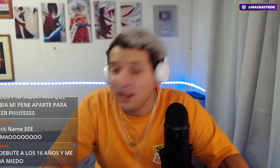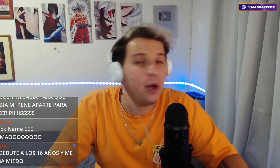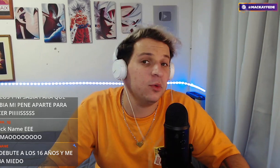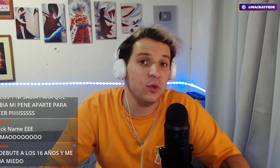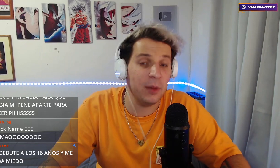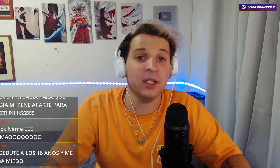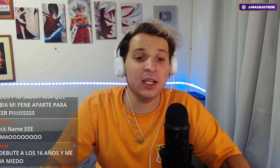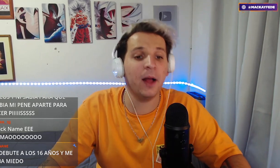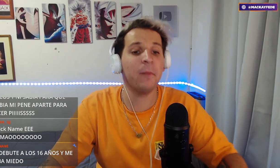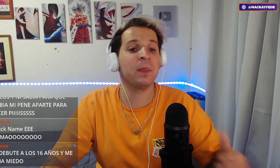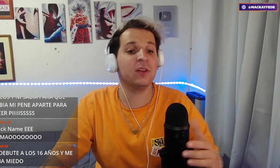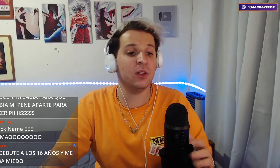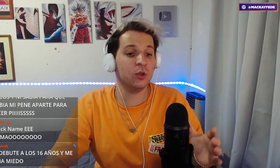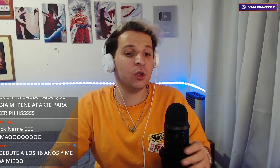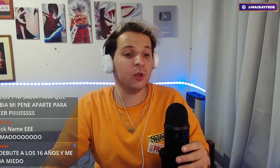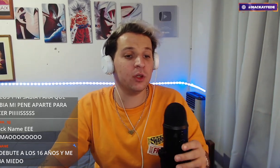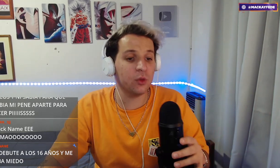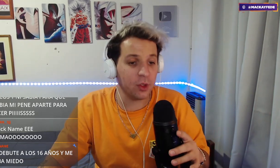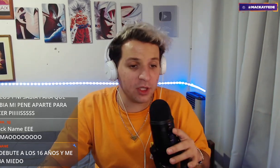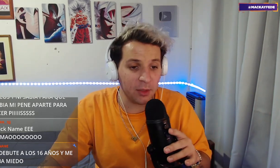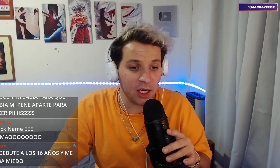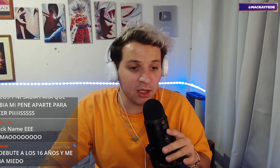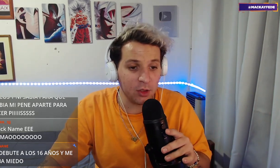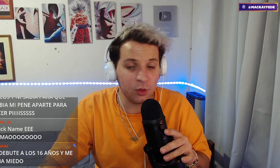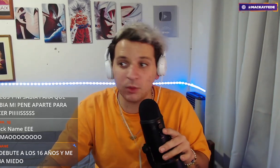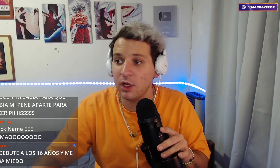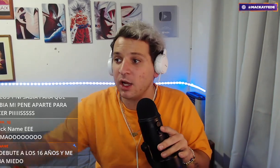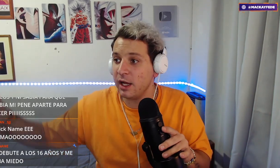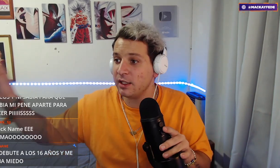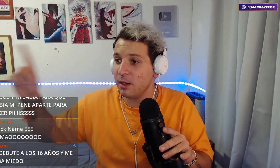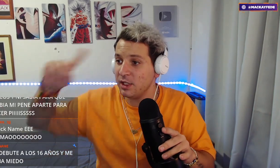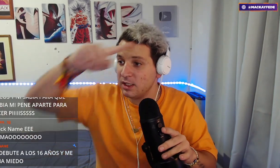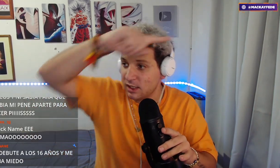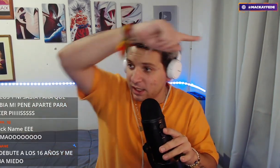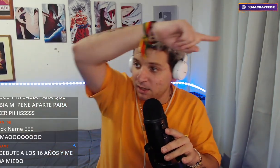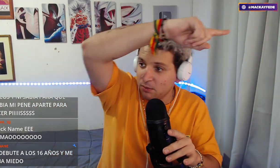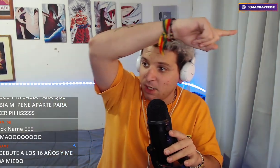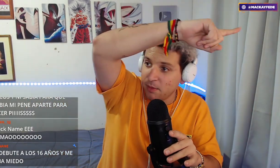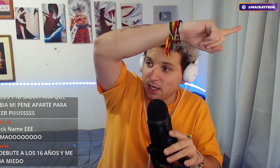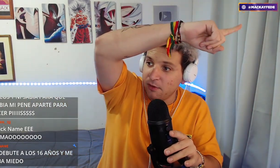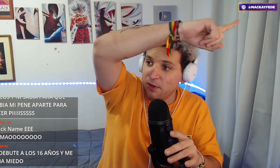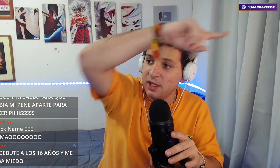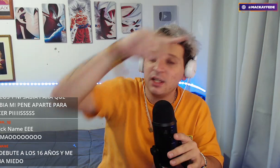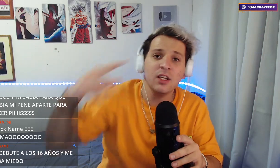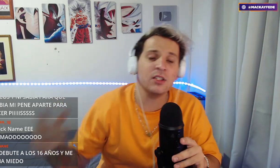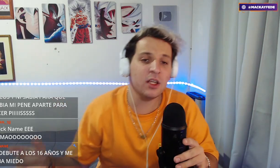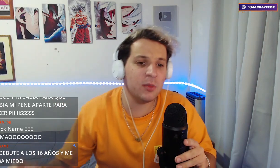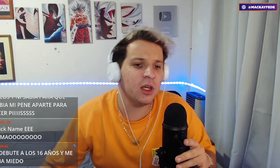nada. Absolutamente nada. Si te gustó el video, suscríbete a mi canal de YouTube. Ahí está mi Instagram, que es